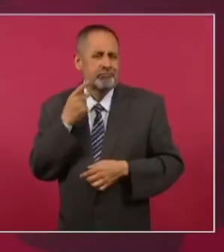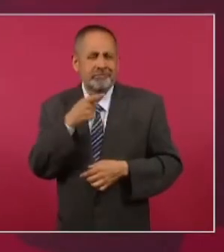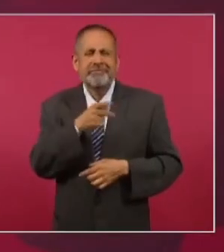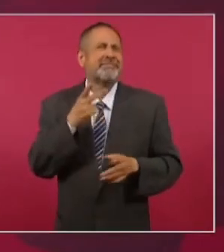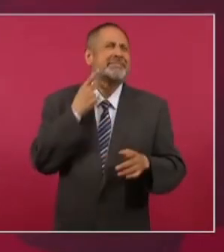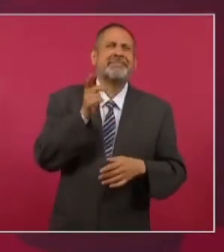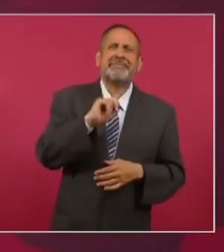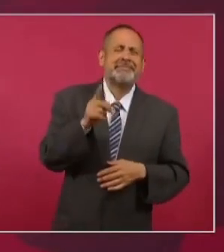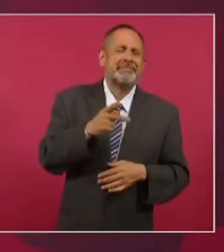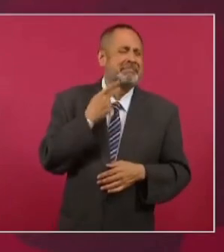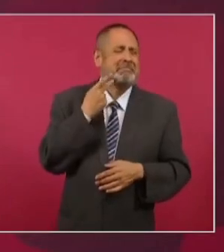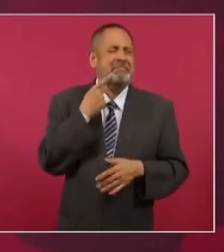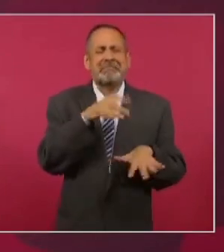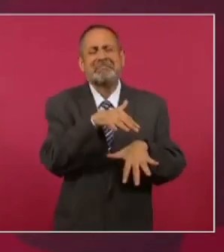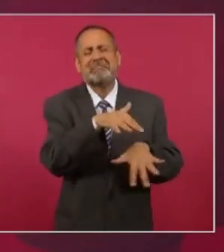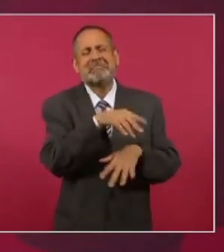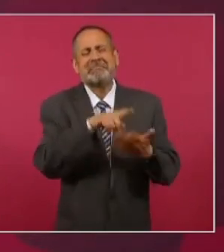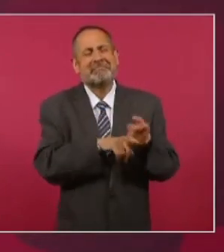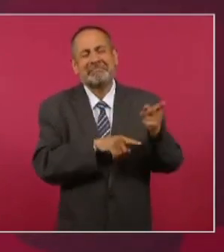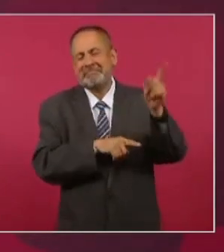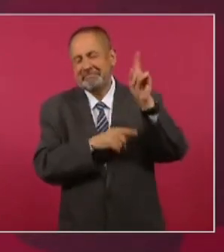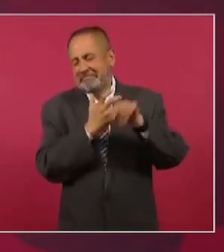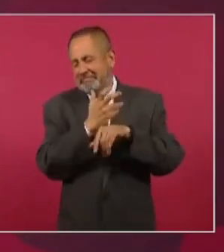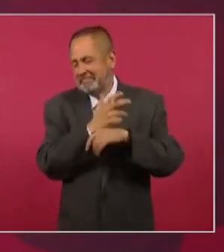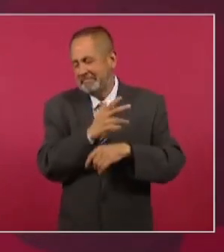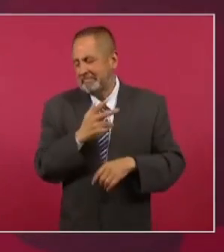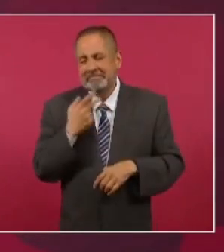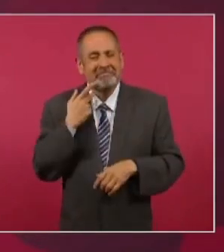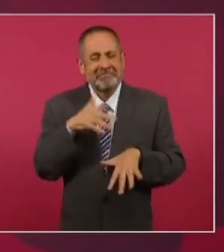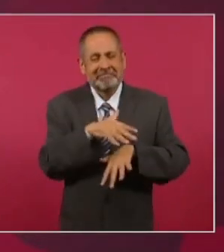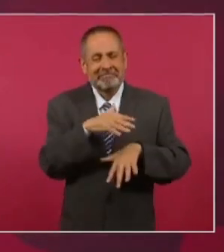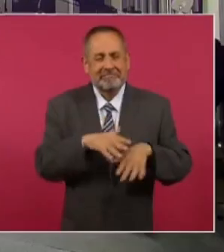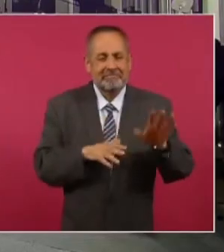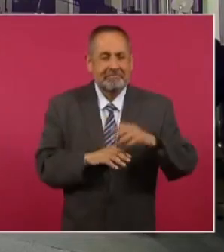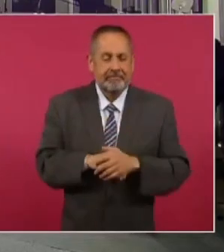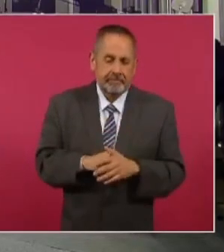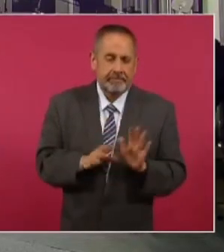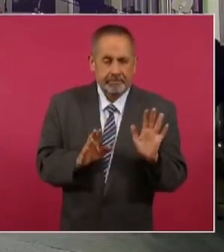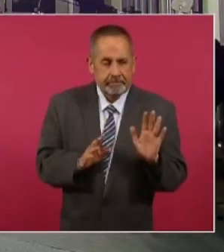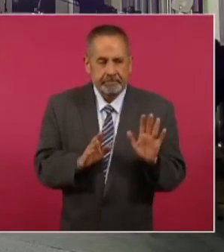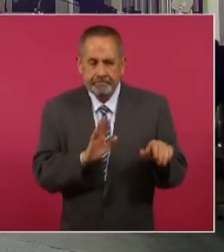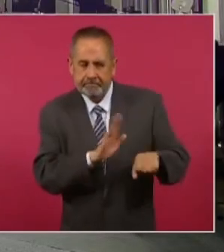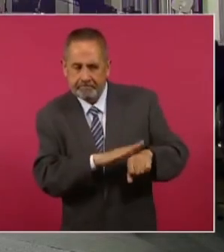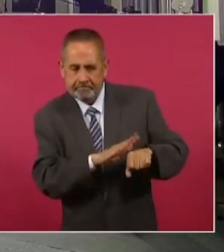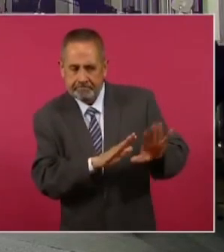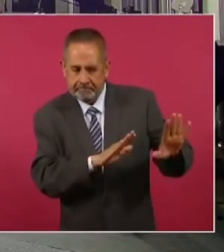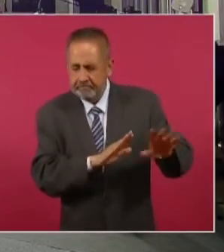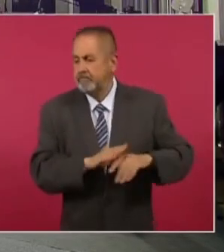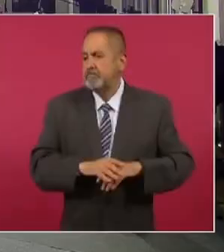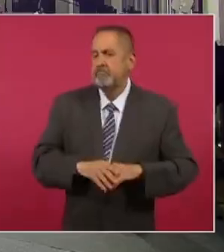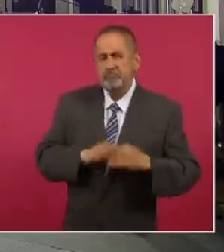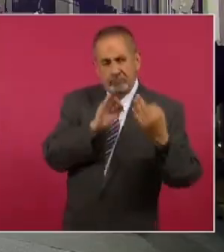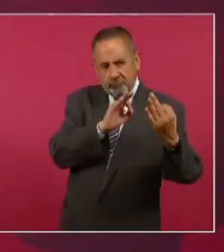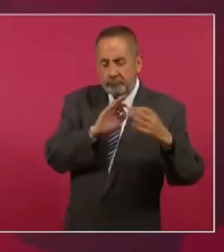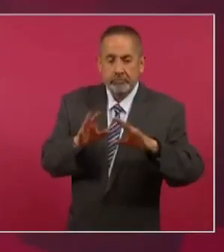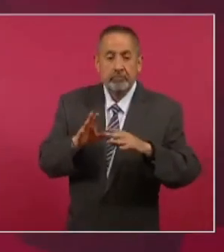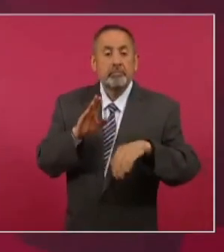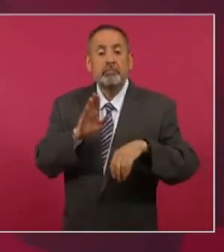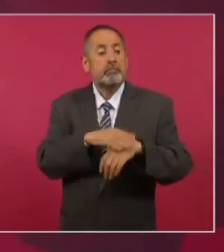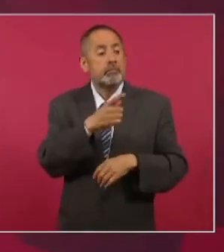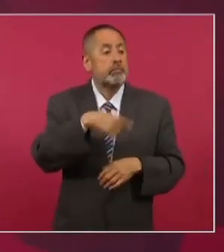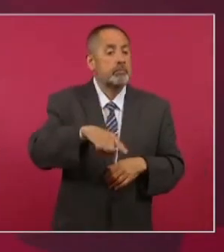siquiera político politiquero que hay que que tenemos que seguir enfrentando porque ustedes